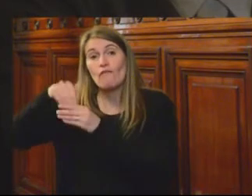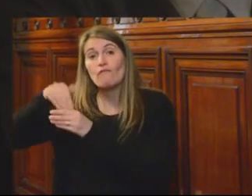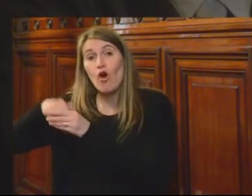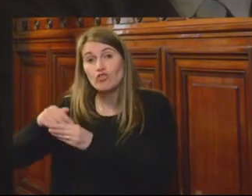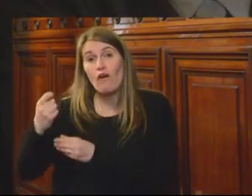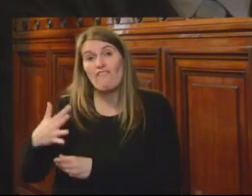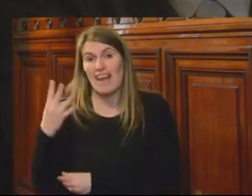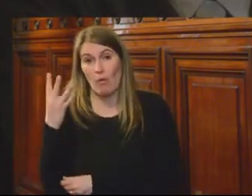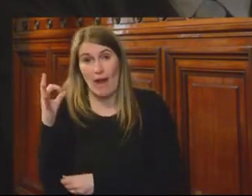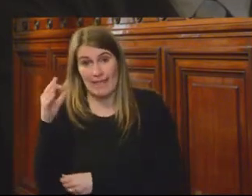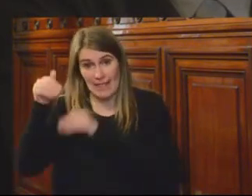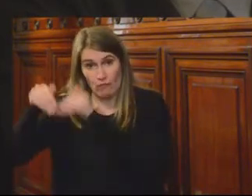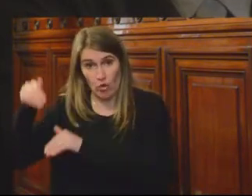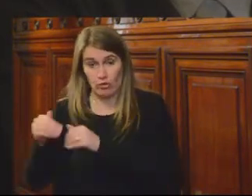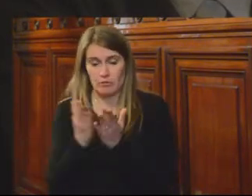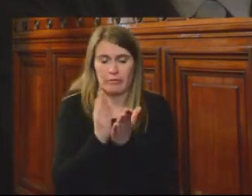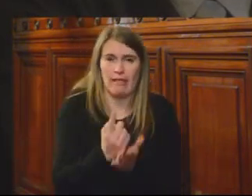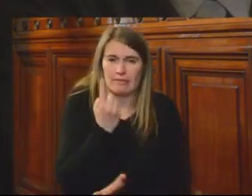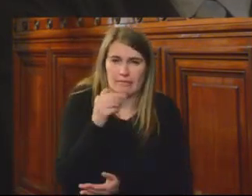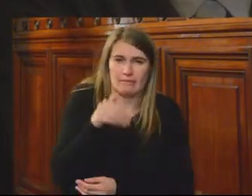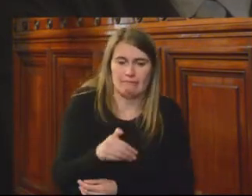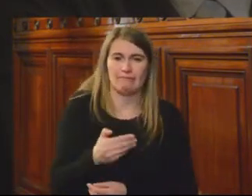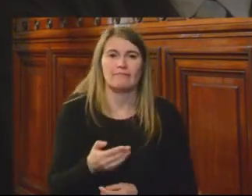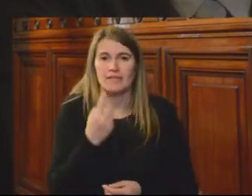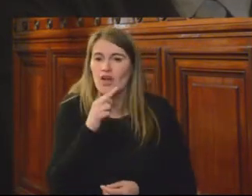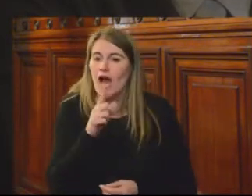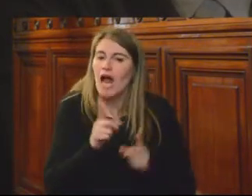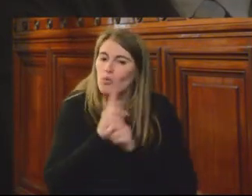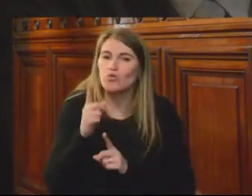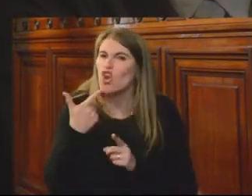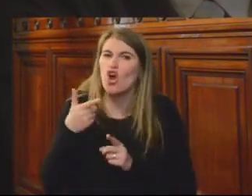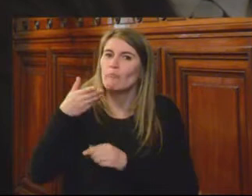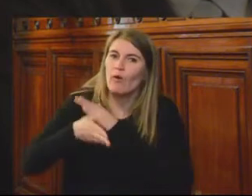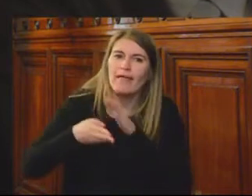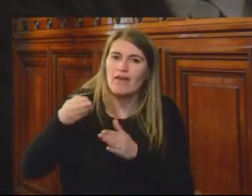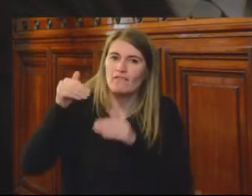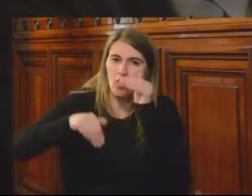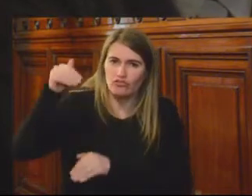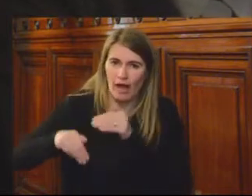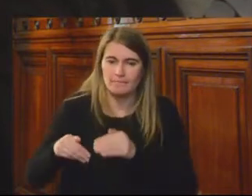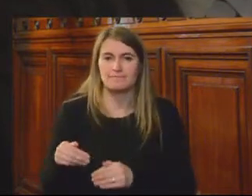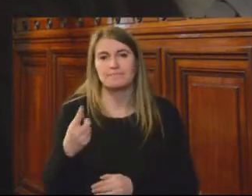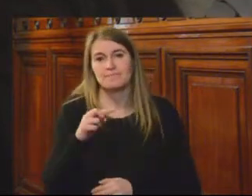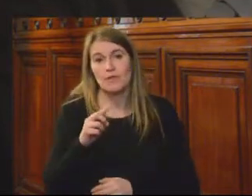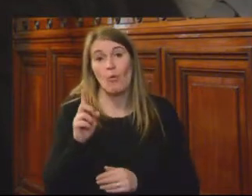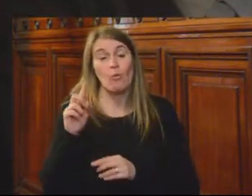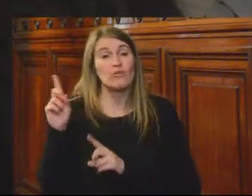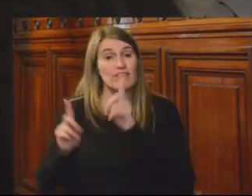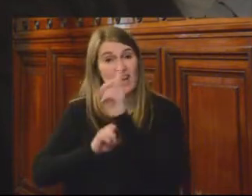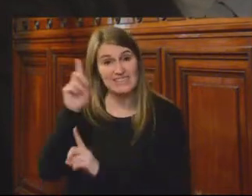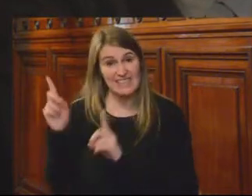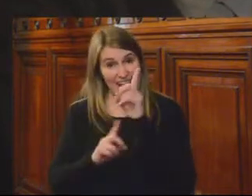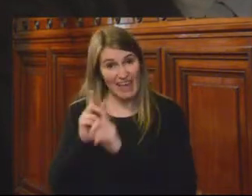Inclusive los empleados y obreros no tienen acceso al ejercicio democrático, siendo ellos parte importante de la comunidad universitaria. Sumado a ello, las universidades han